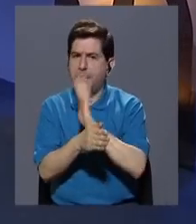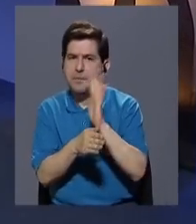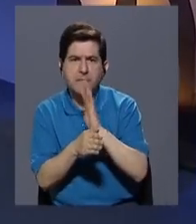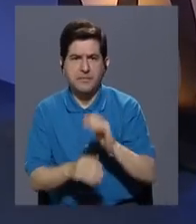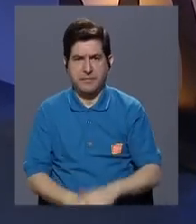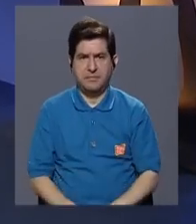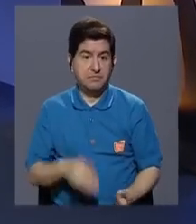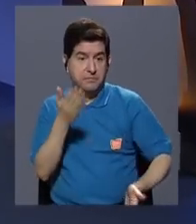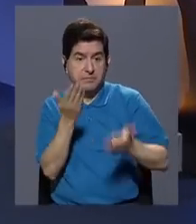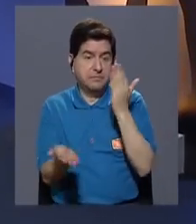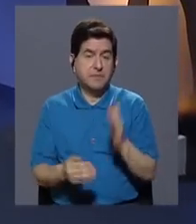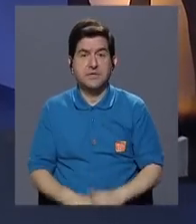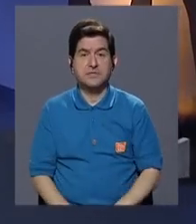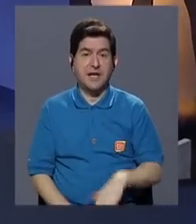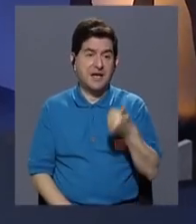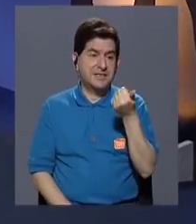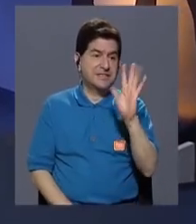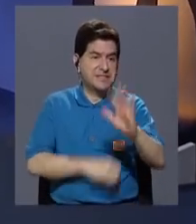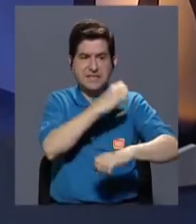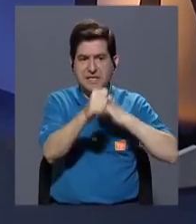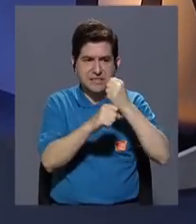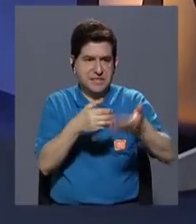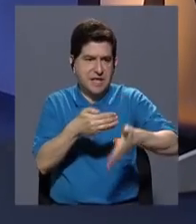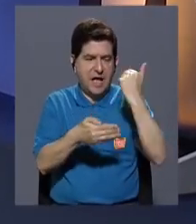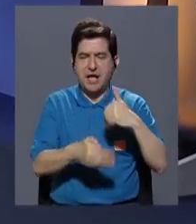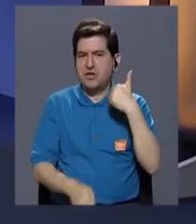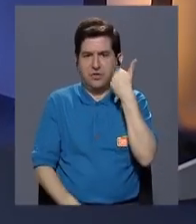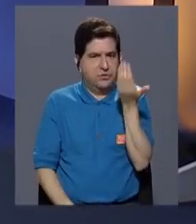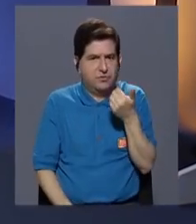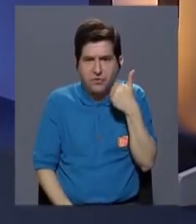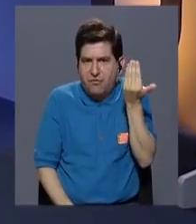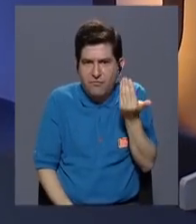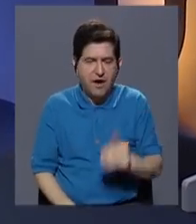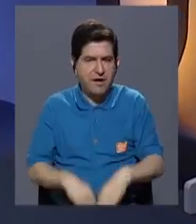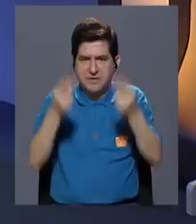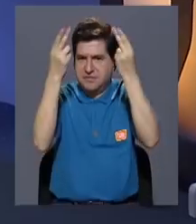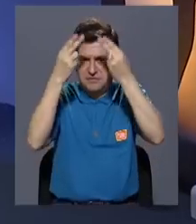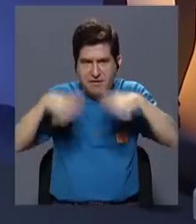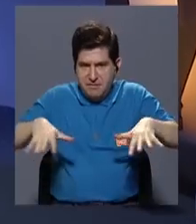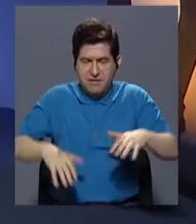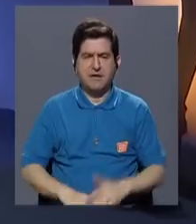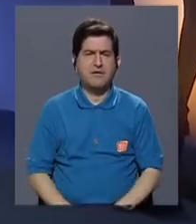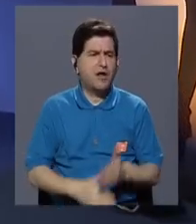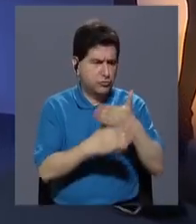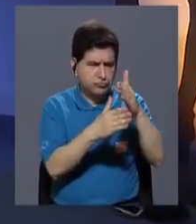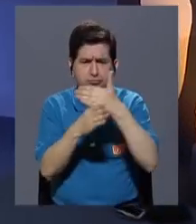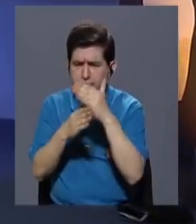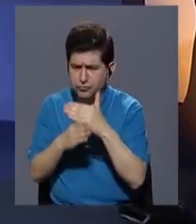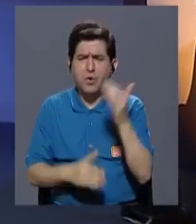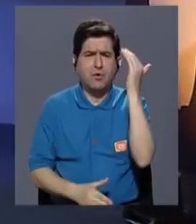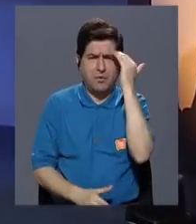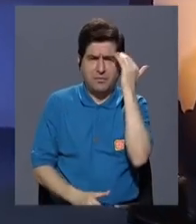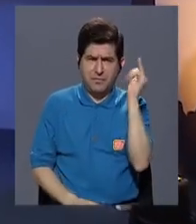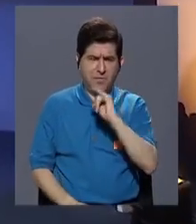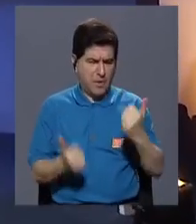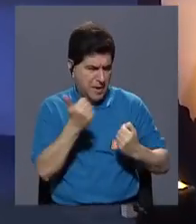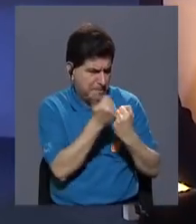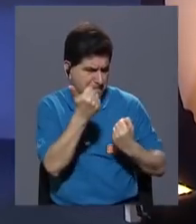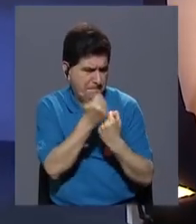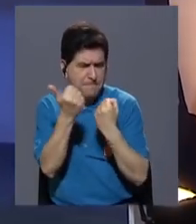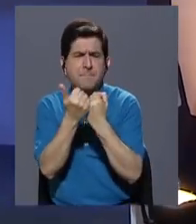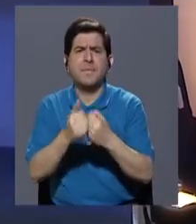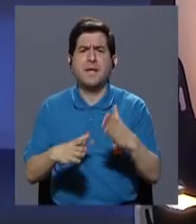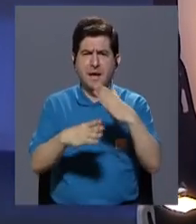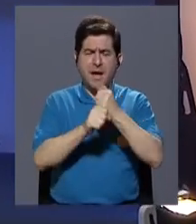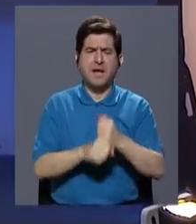momento una película que hablando de hace 15 años no era tan fácil de conseguir en internet compartiendo los ese conocimiento y además